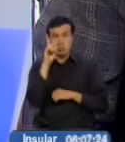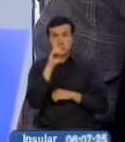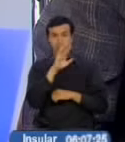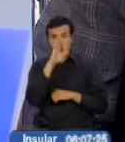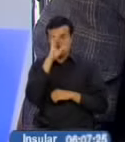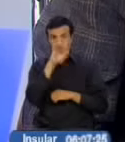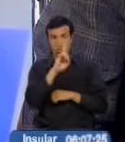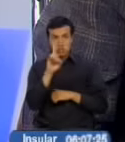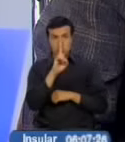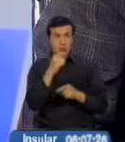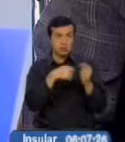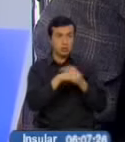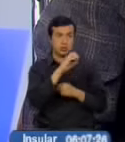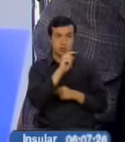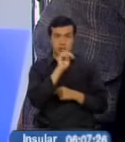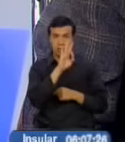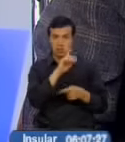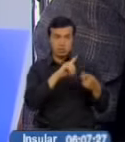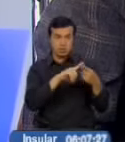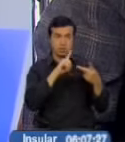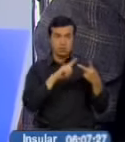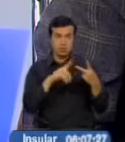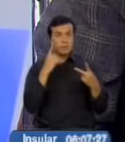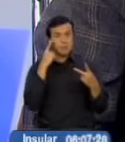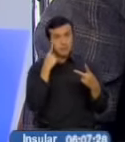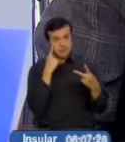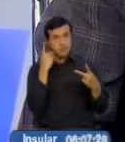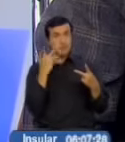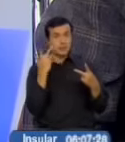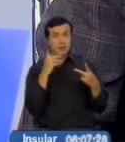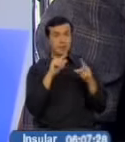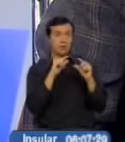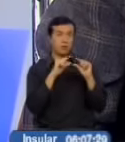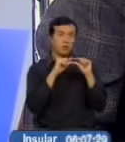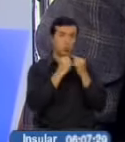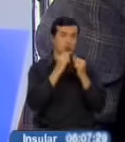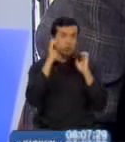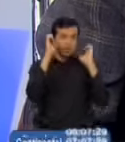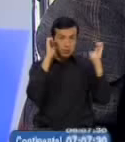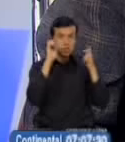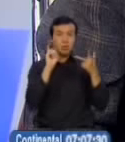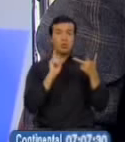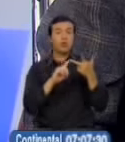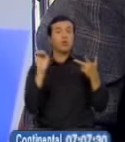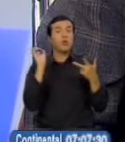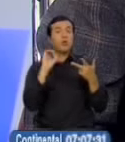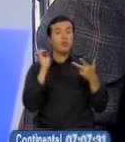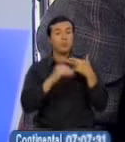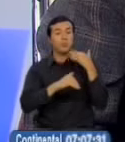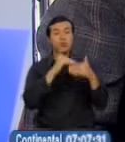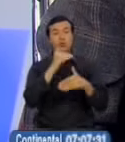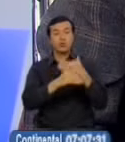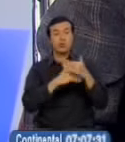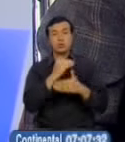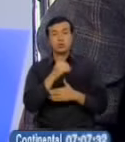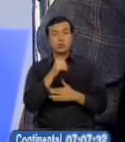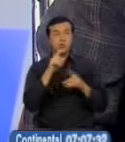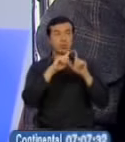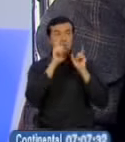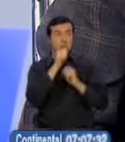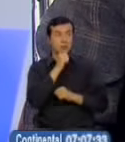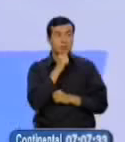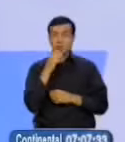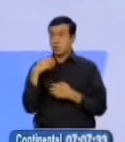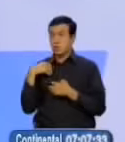vender CNT, no vaya a vender determinados sectores estratégicos o no vaya a entrar en un proceso de privatización? Nadie